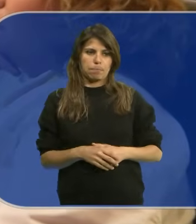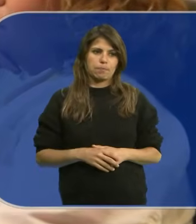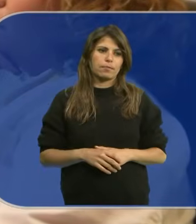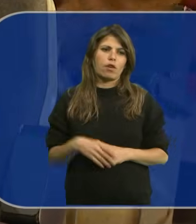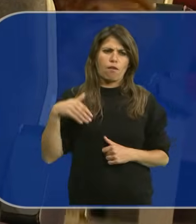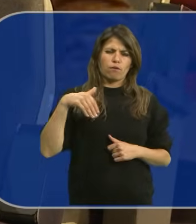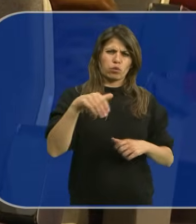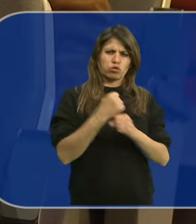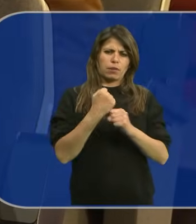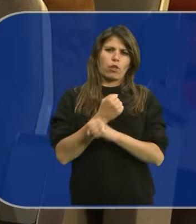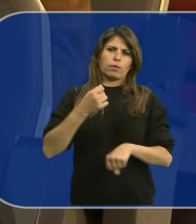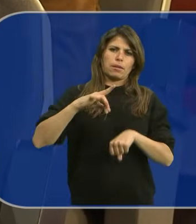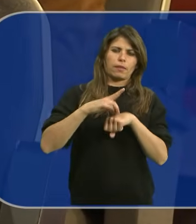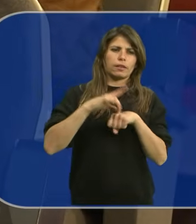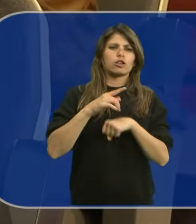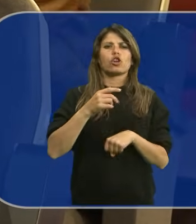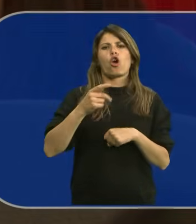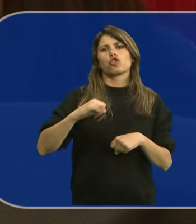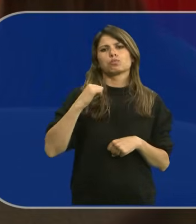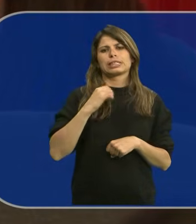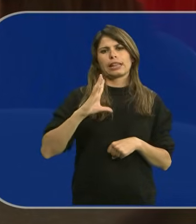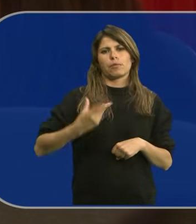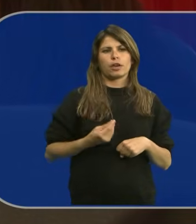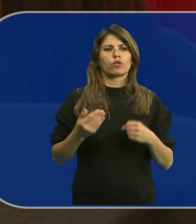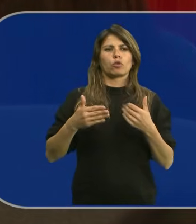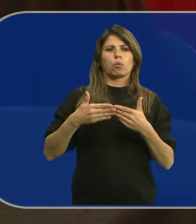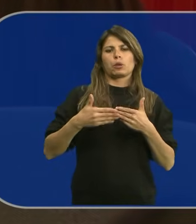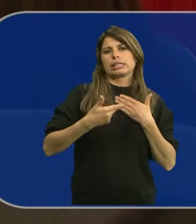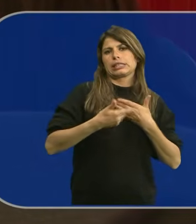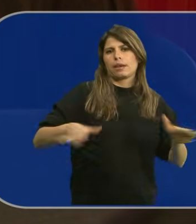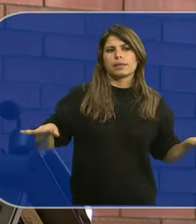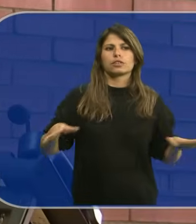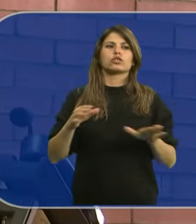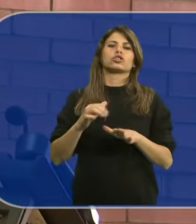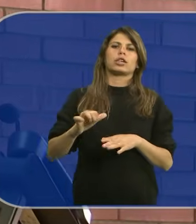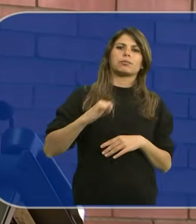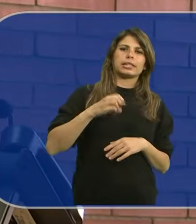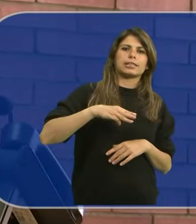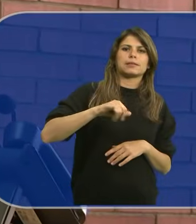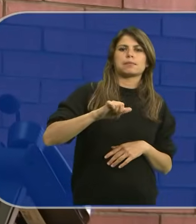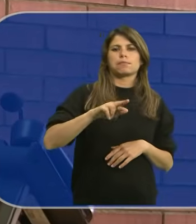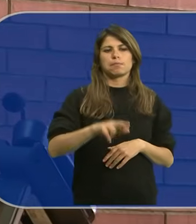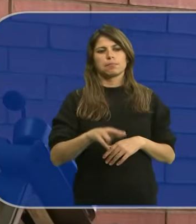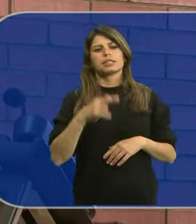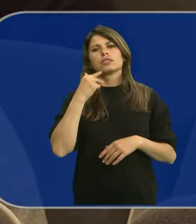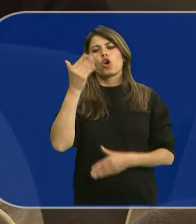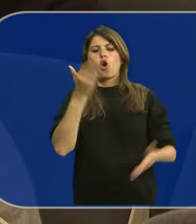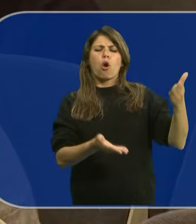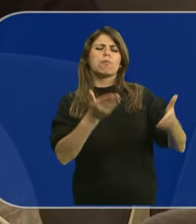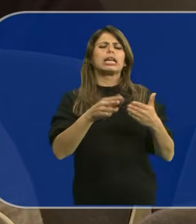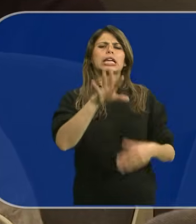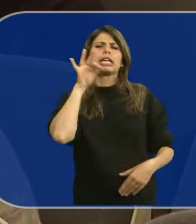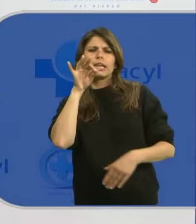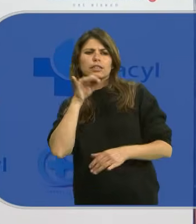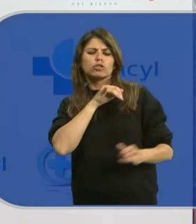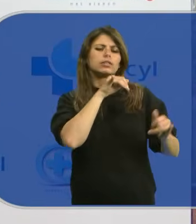Futuros residentes han visitado el Hospital El Bierzo en una jornada de puertas abiertas. Los aspirantes MIR e IR se encuentran en fase de comparar y elegir destino